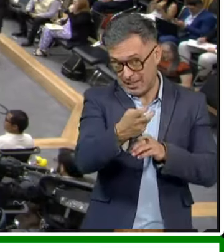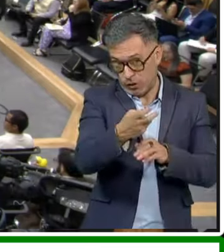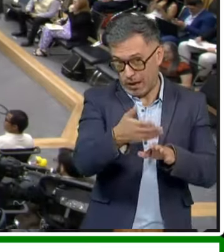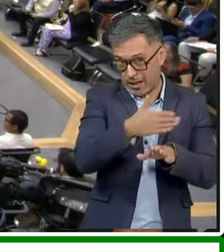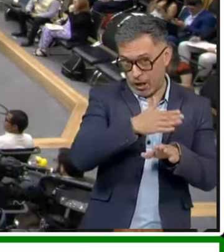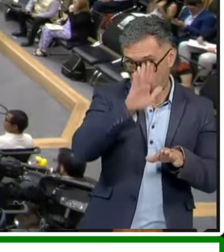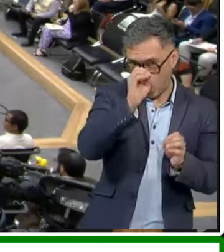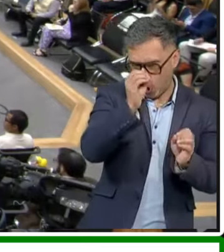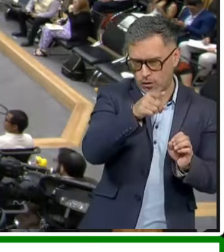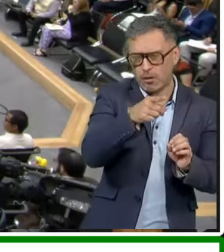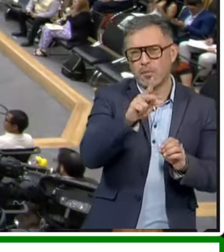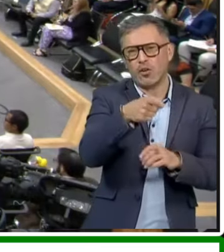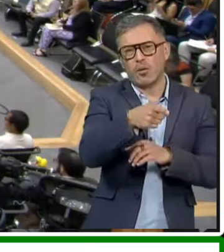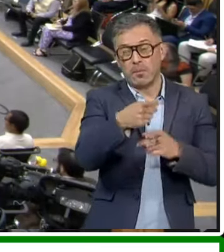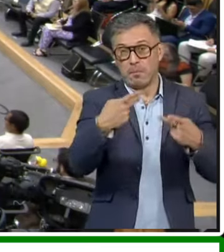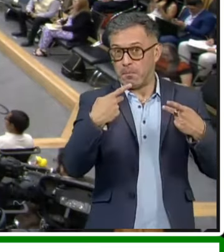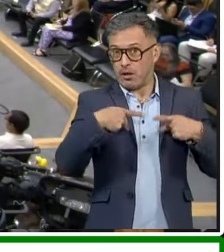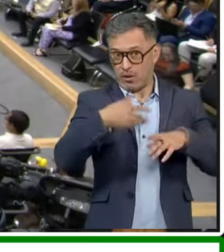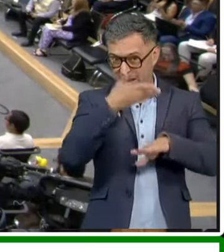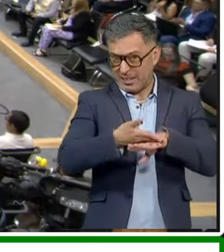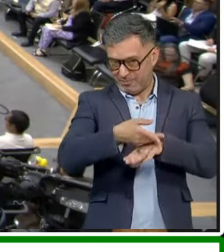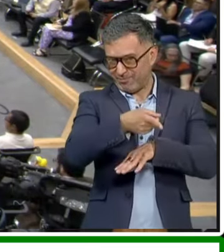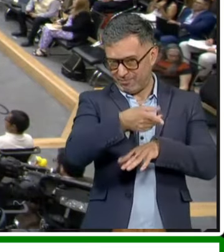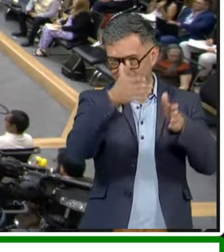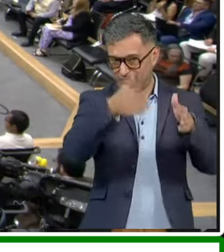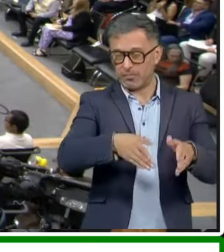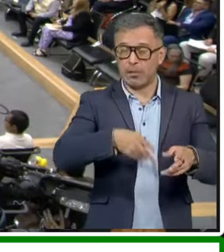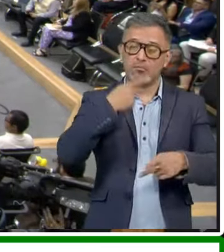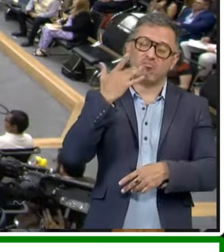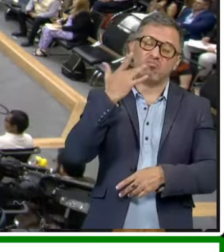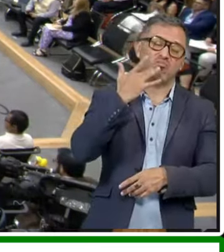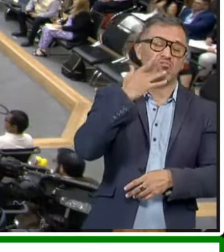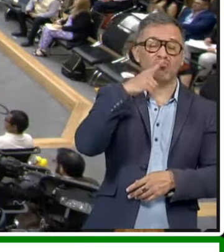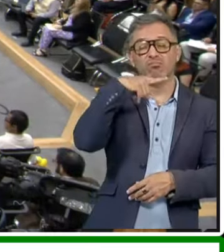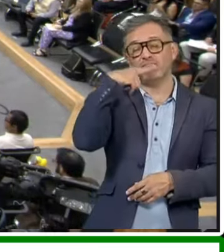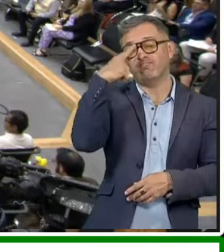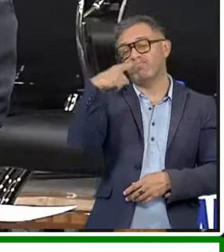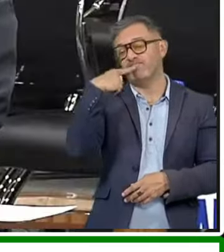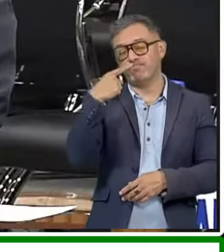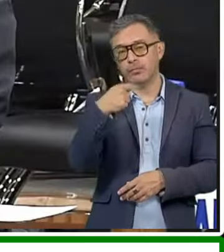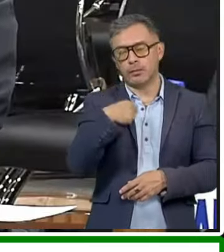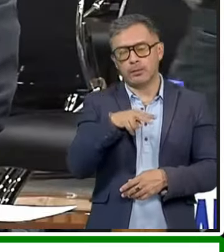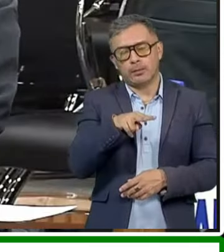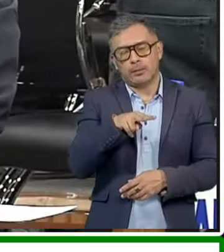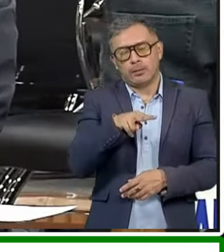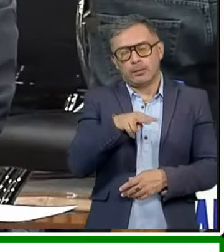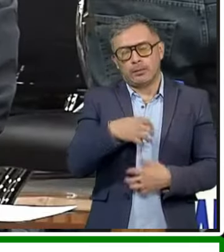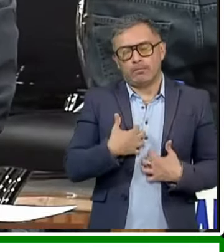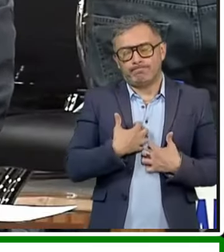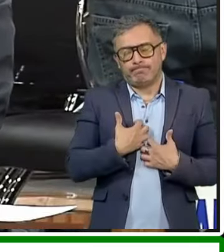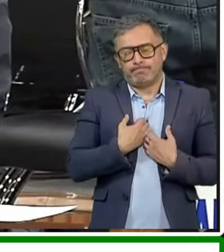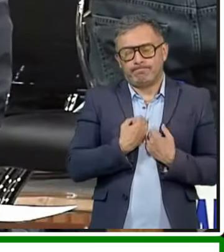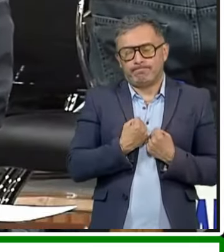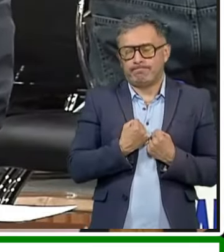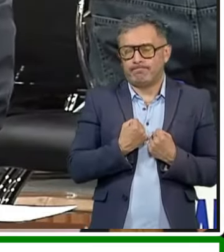Pero la altanería del personaje y la soberbia del personaje sacan ganas. Cuando iba